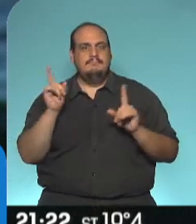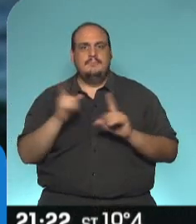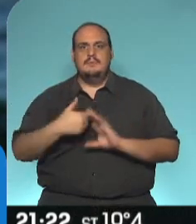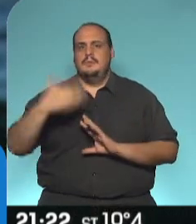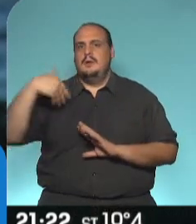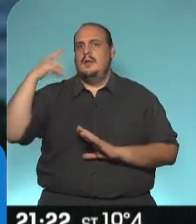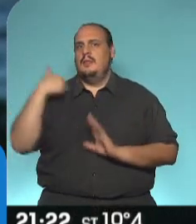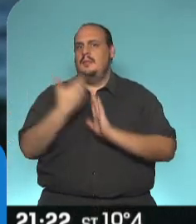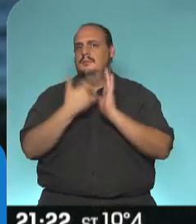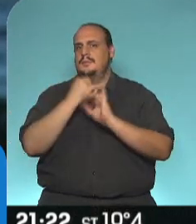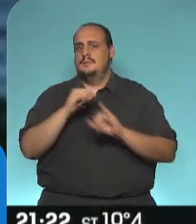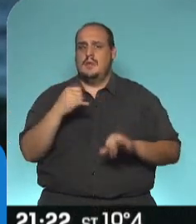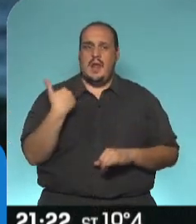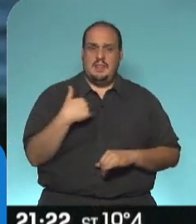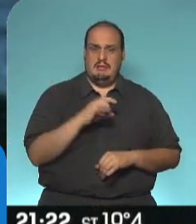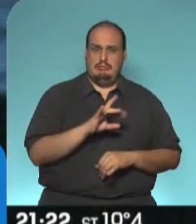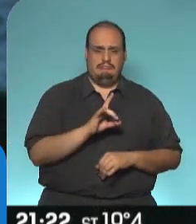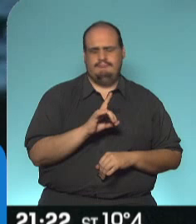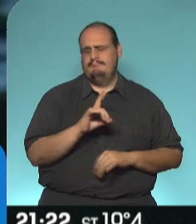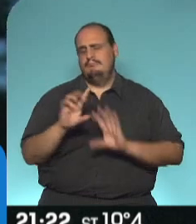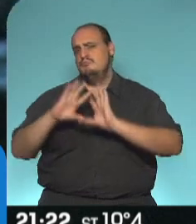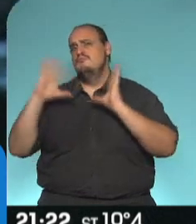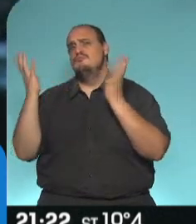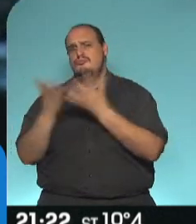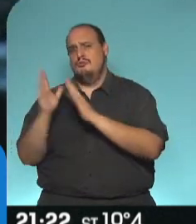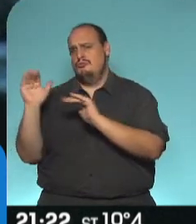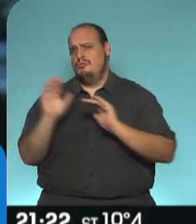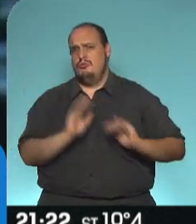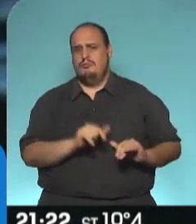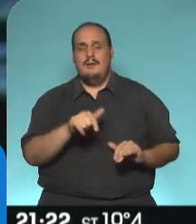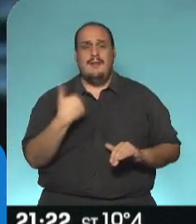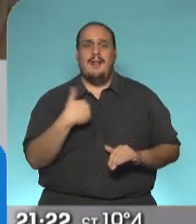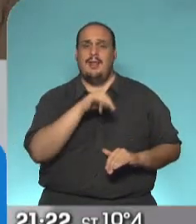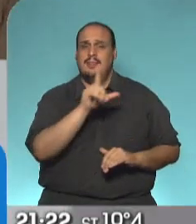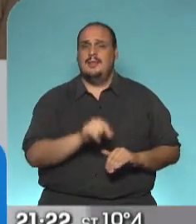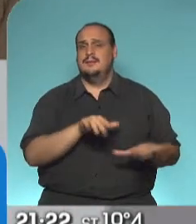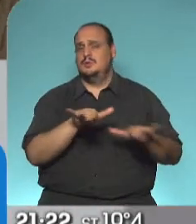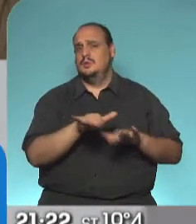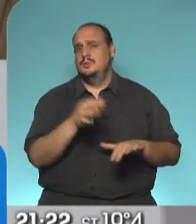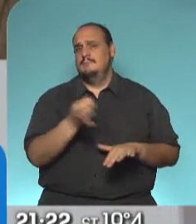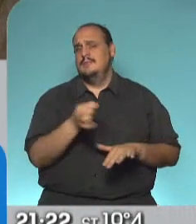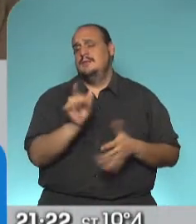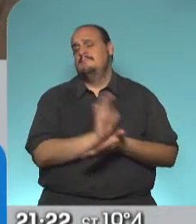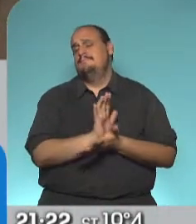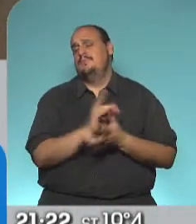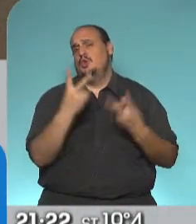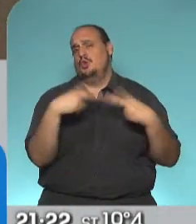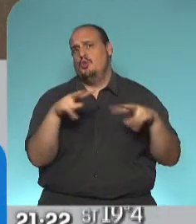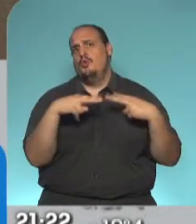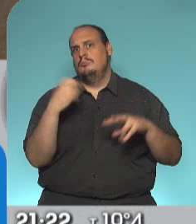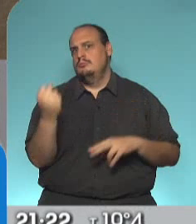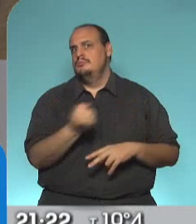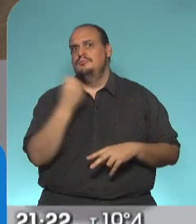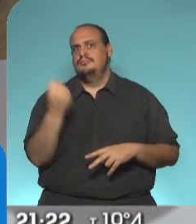con la presentación no solamente en argentina sino en el mundo en argentina la situación particular en una actividad como el turismo que es importante que